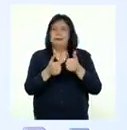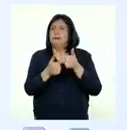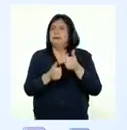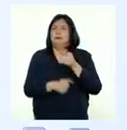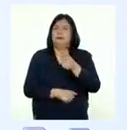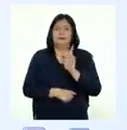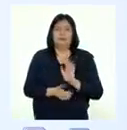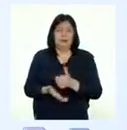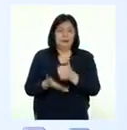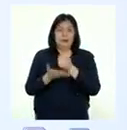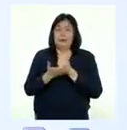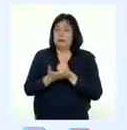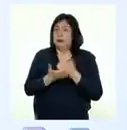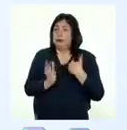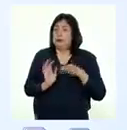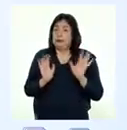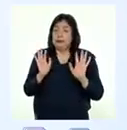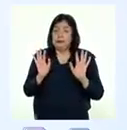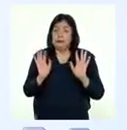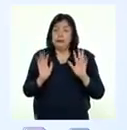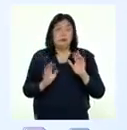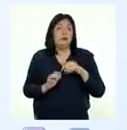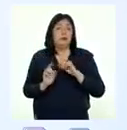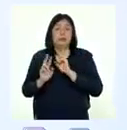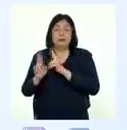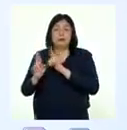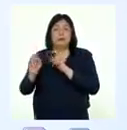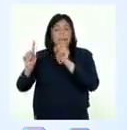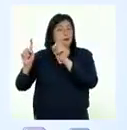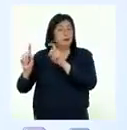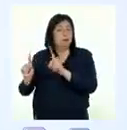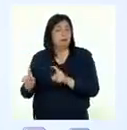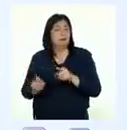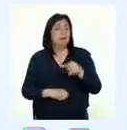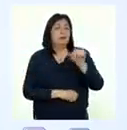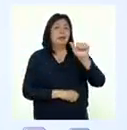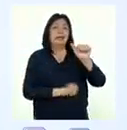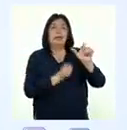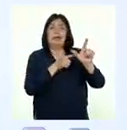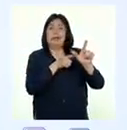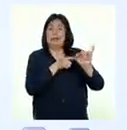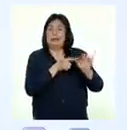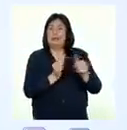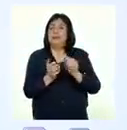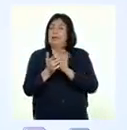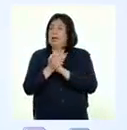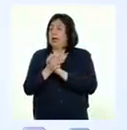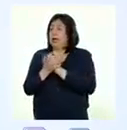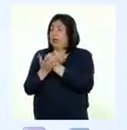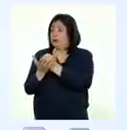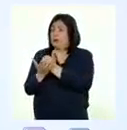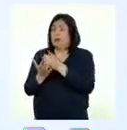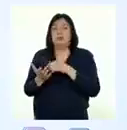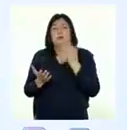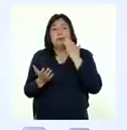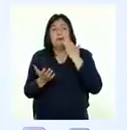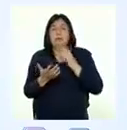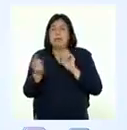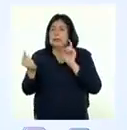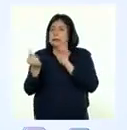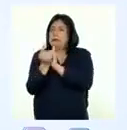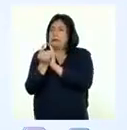¡Excelente! Para ayudarnos a absolver esas preguntas, Alejandra, con la ayuda de su mamá,